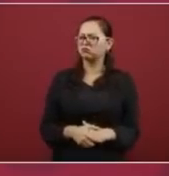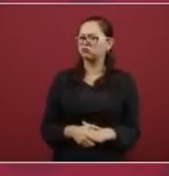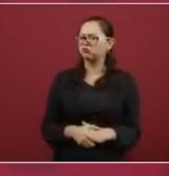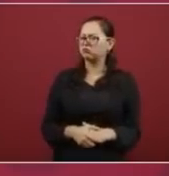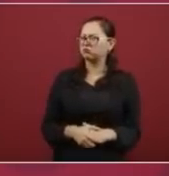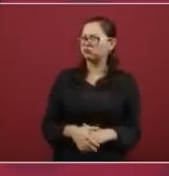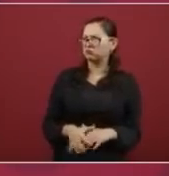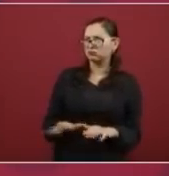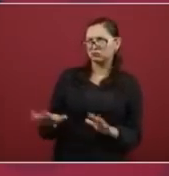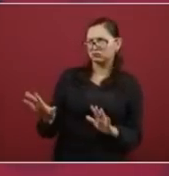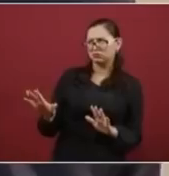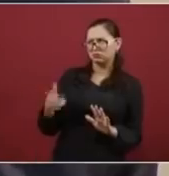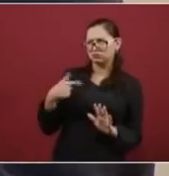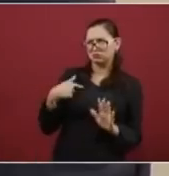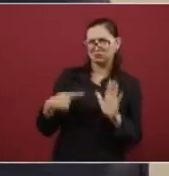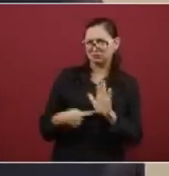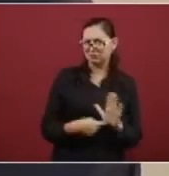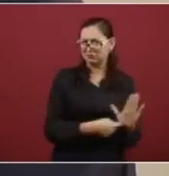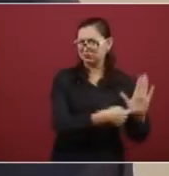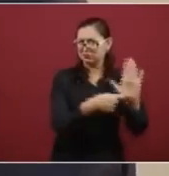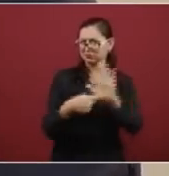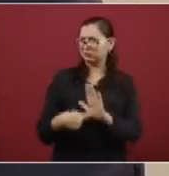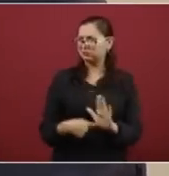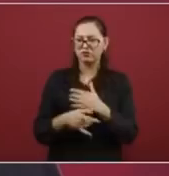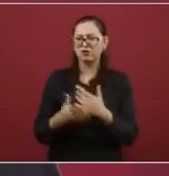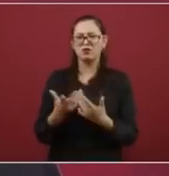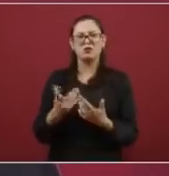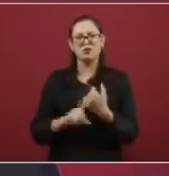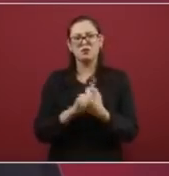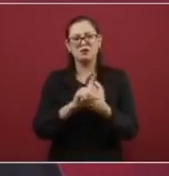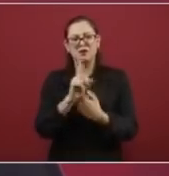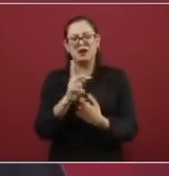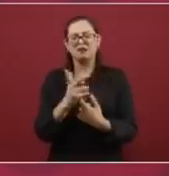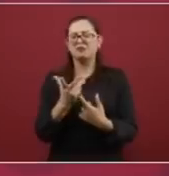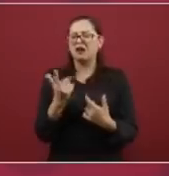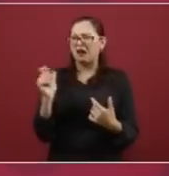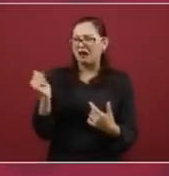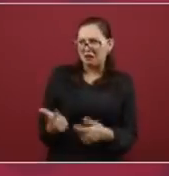eso, ¿no? Es un asunto a lo mejor de forma.